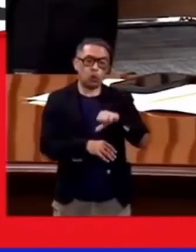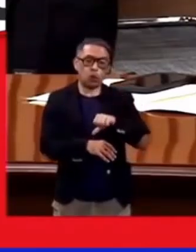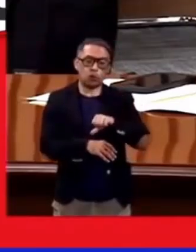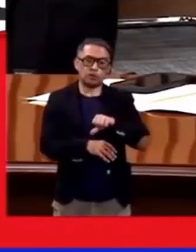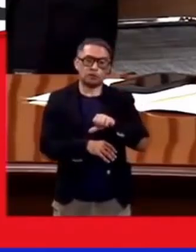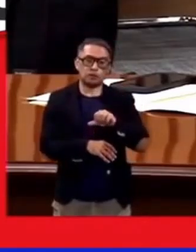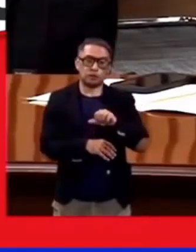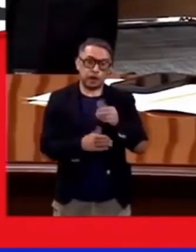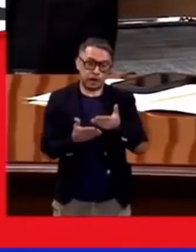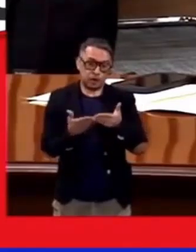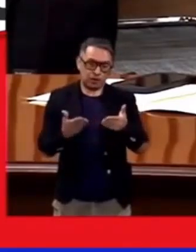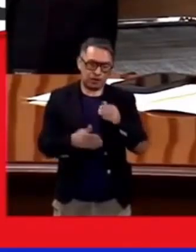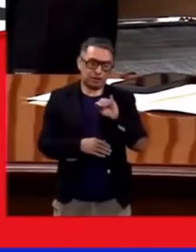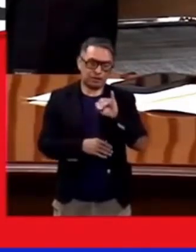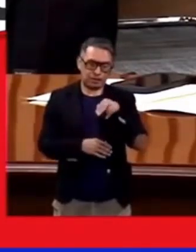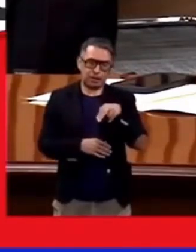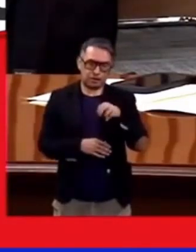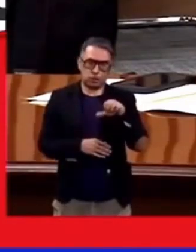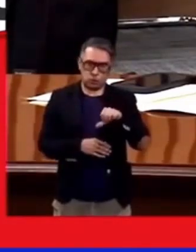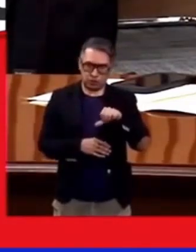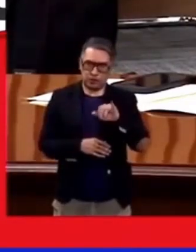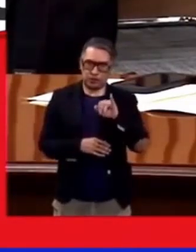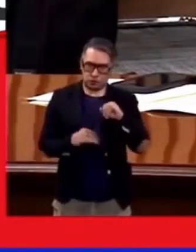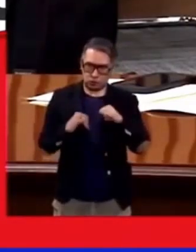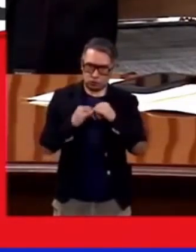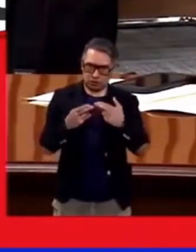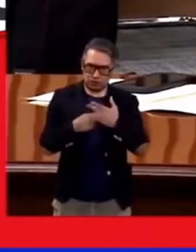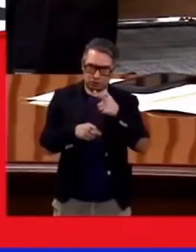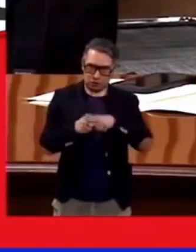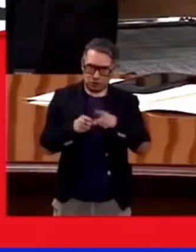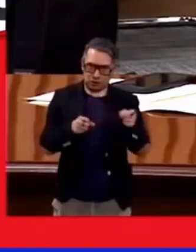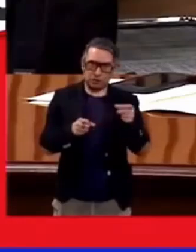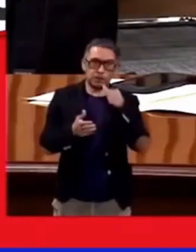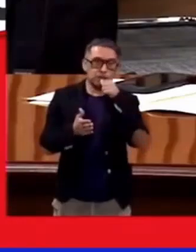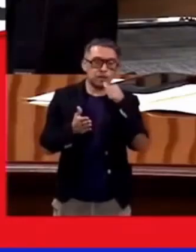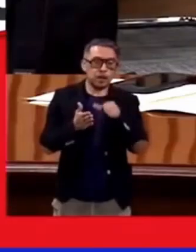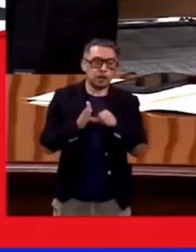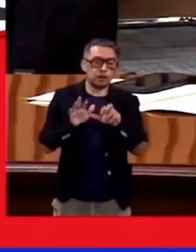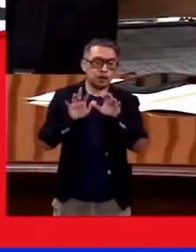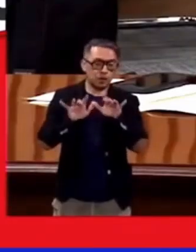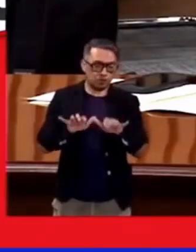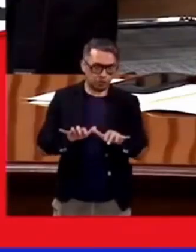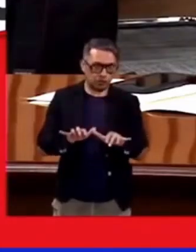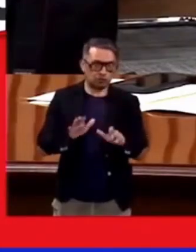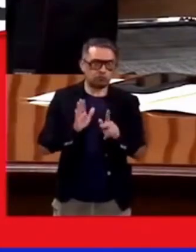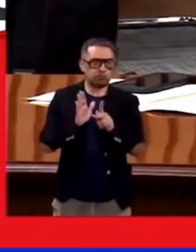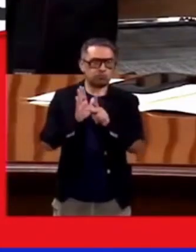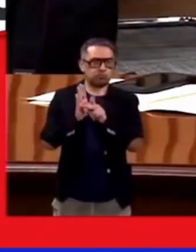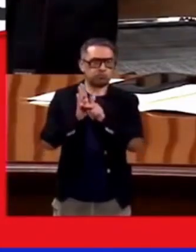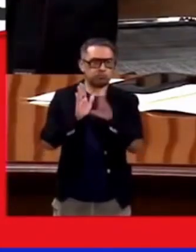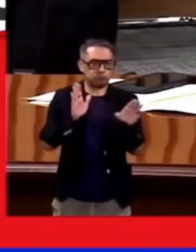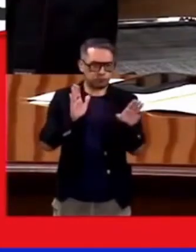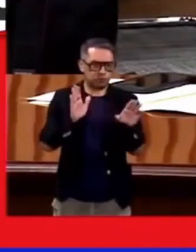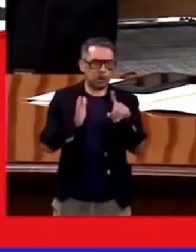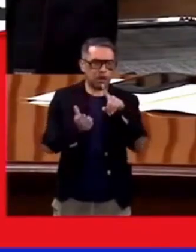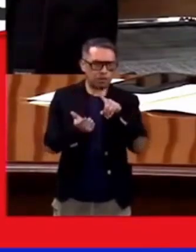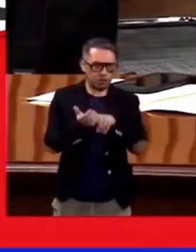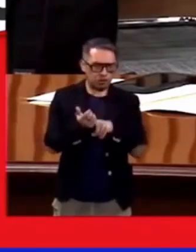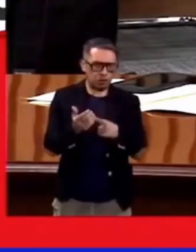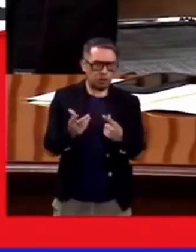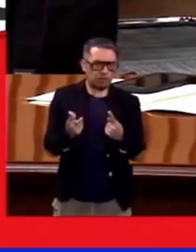Electoral publica en un boletín de manera dolosa, de